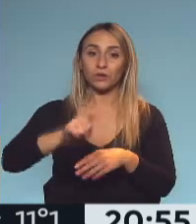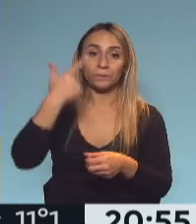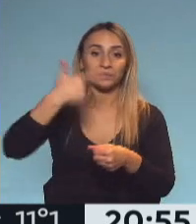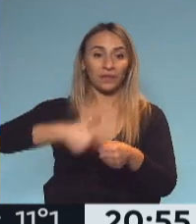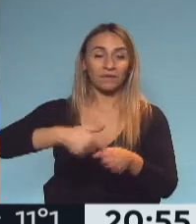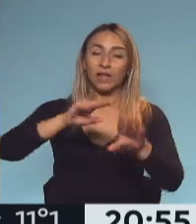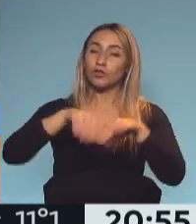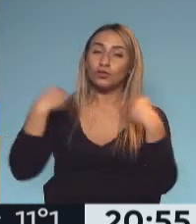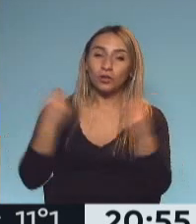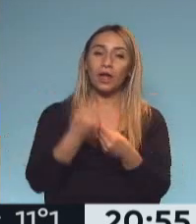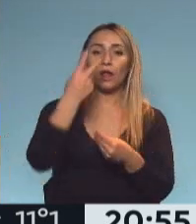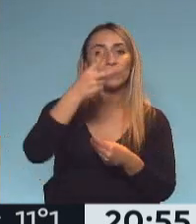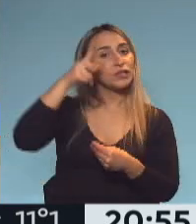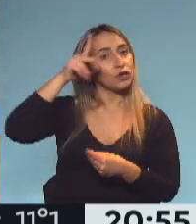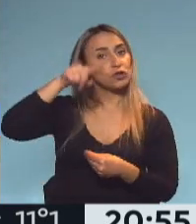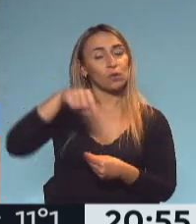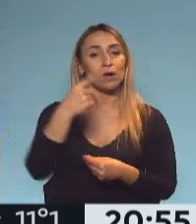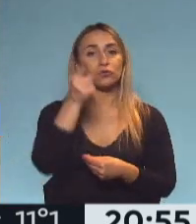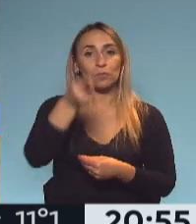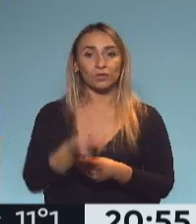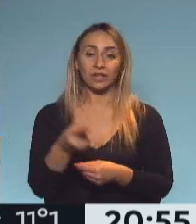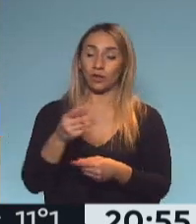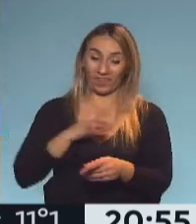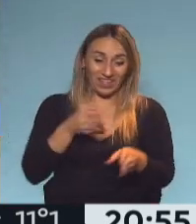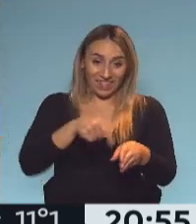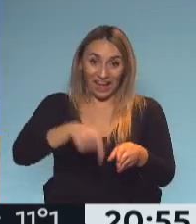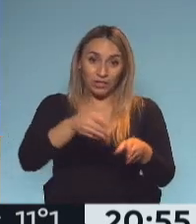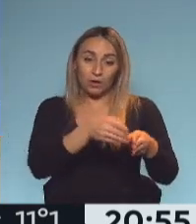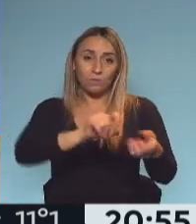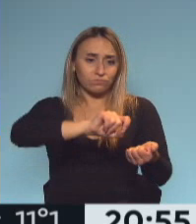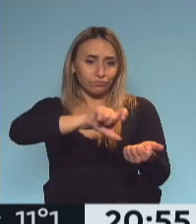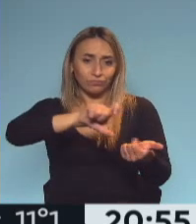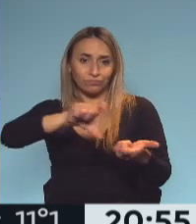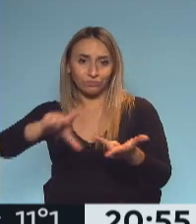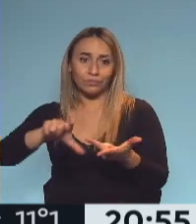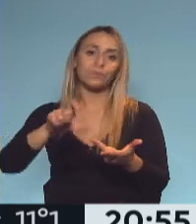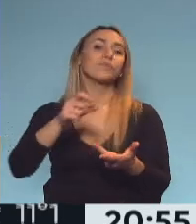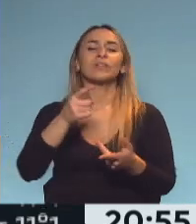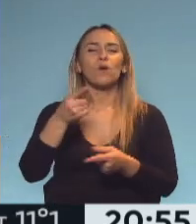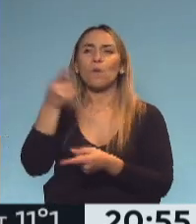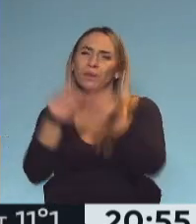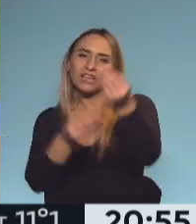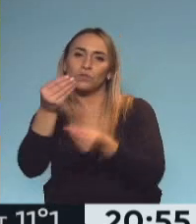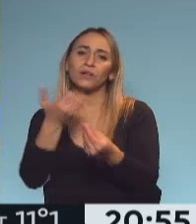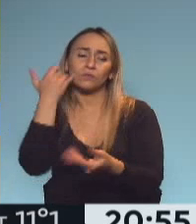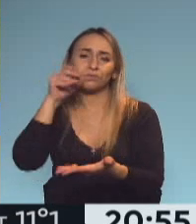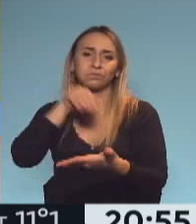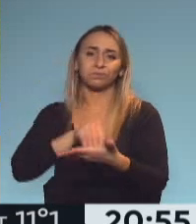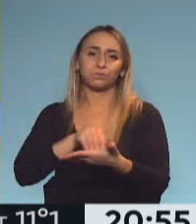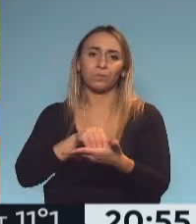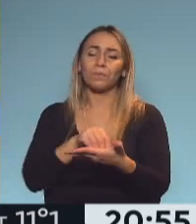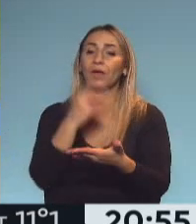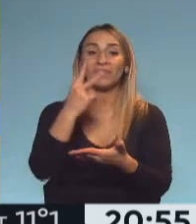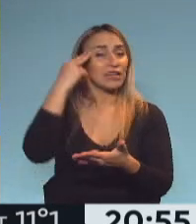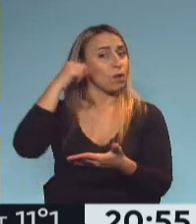un 28,1 por ciento en lo que va del año por debajo de la inflación prevista en el presupuesto que se fijó en el 29 por